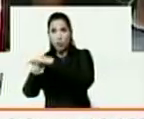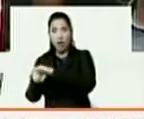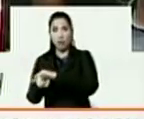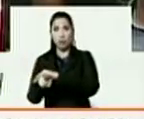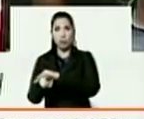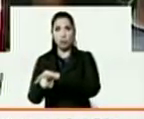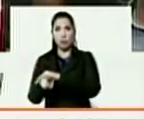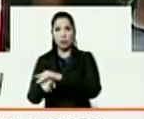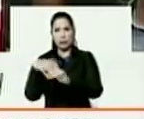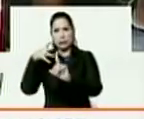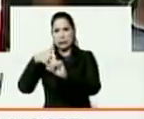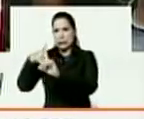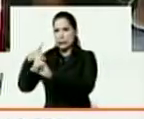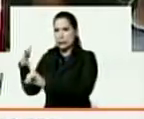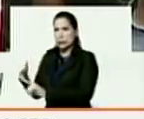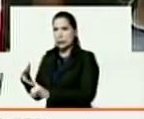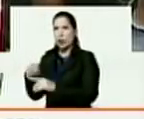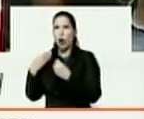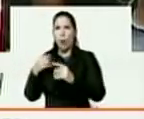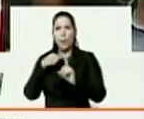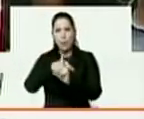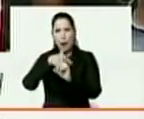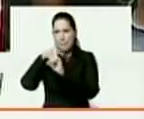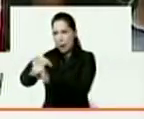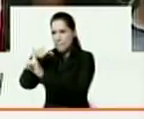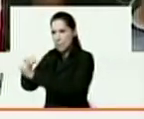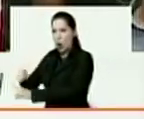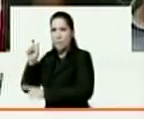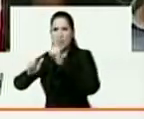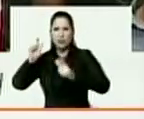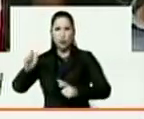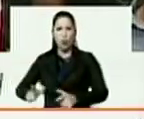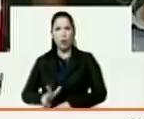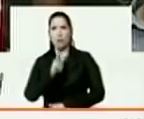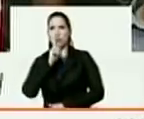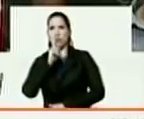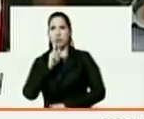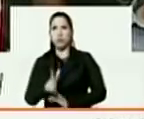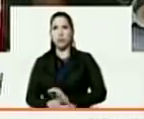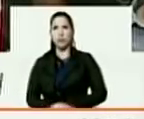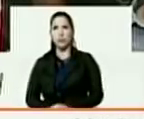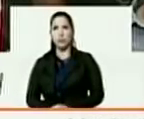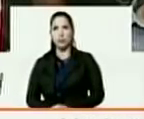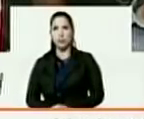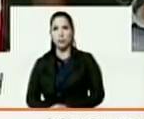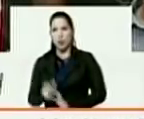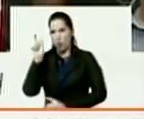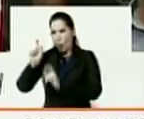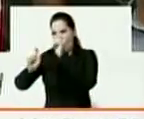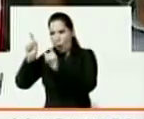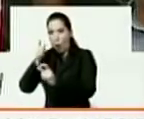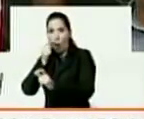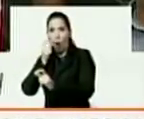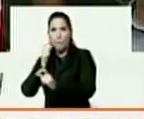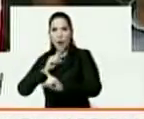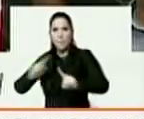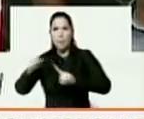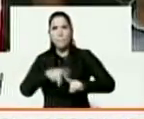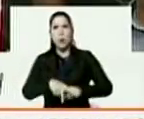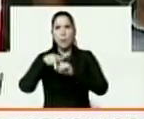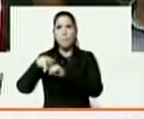enseñaban a torturar a tortura con unos señores de la dictadura